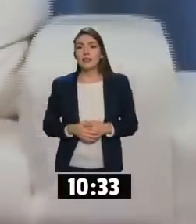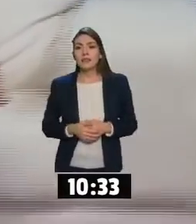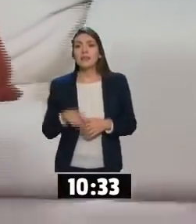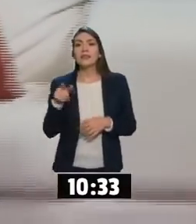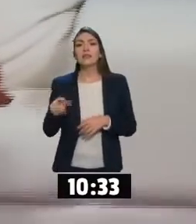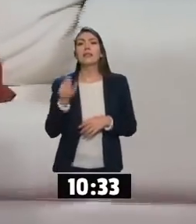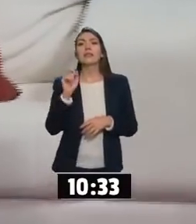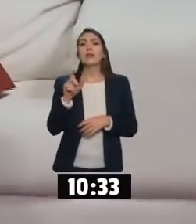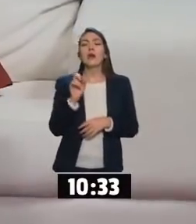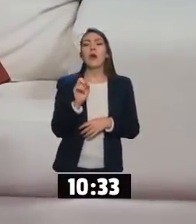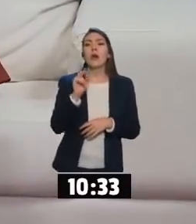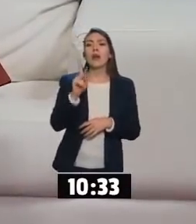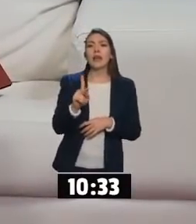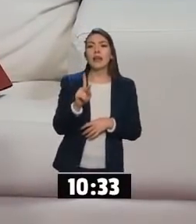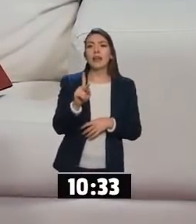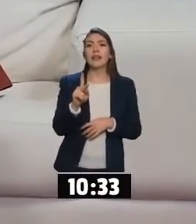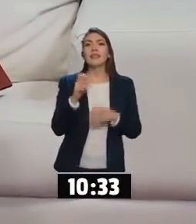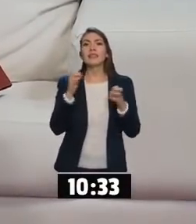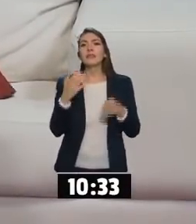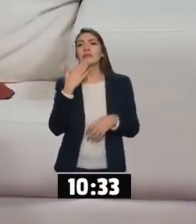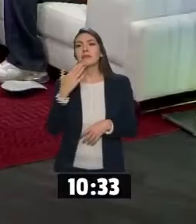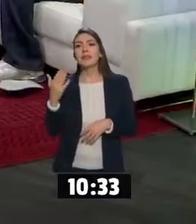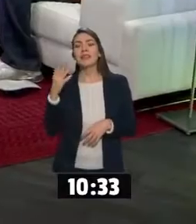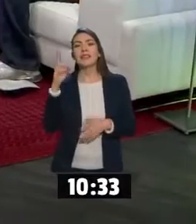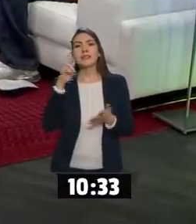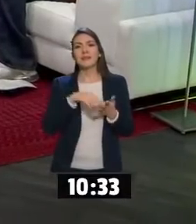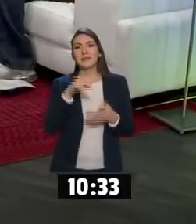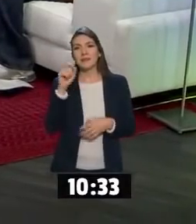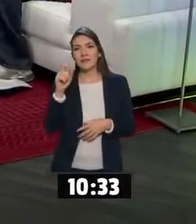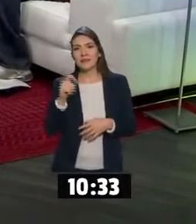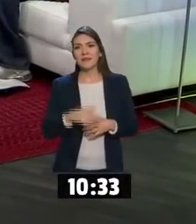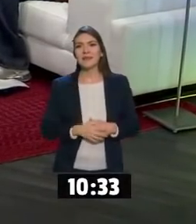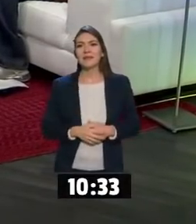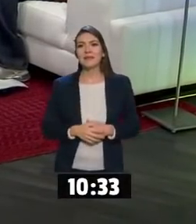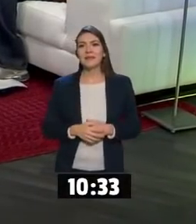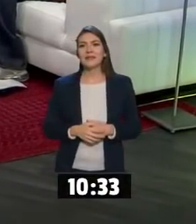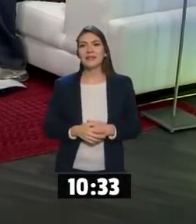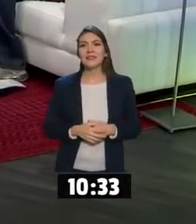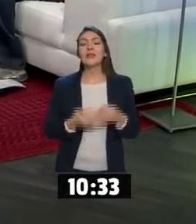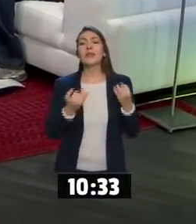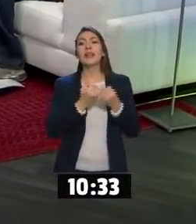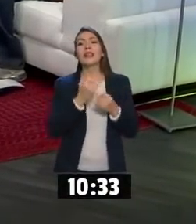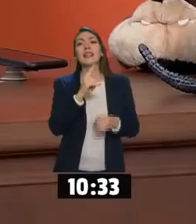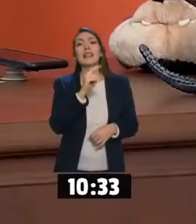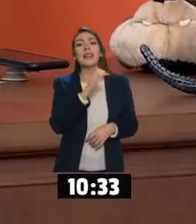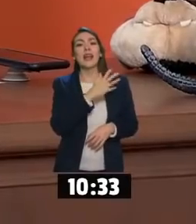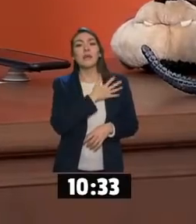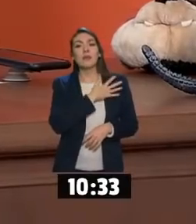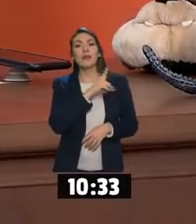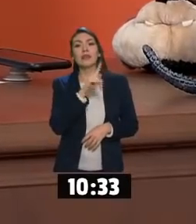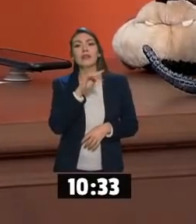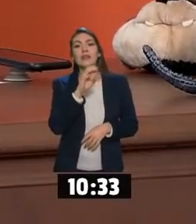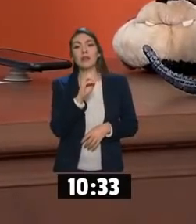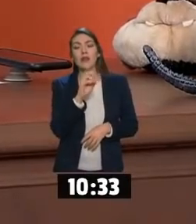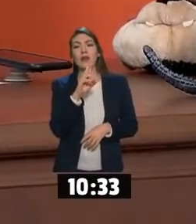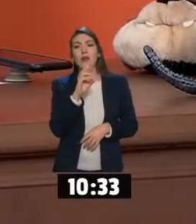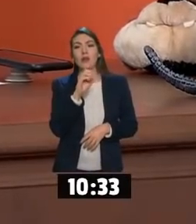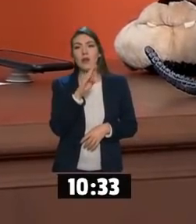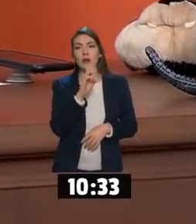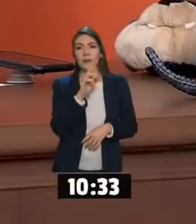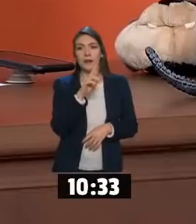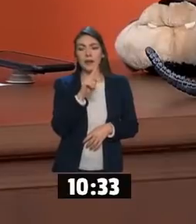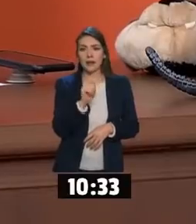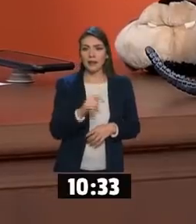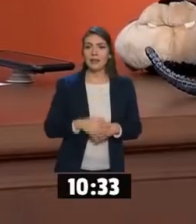2020 y si no, ay, te amo tío Robert en Twitter. Te amo tío Robert. Te amo tío Robert. No se pierdan sus shows. Ahorita tienes